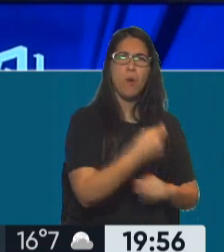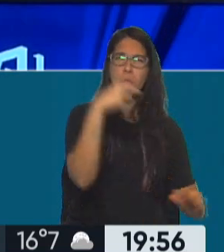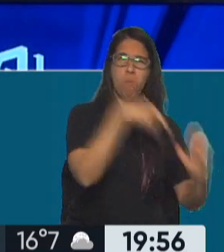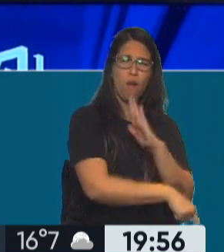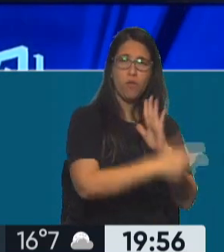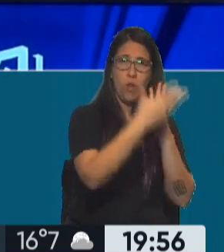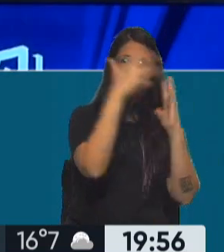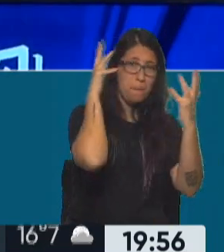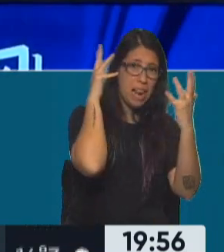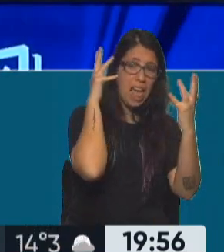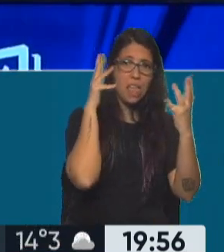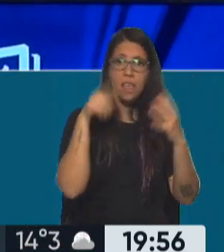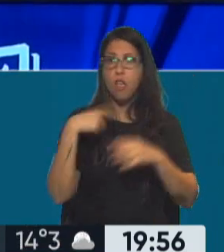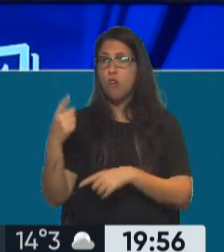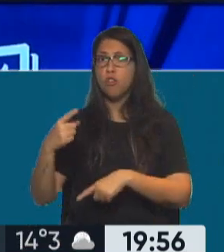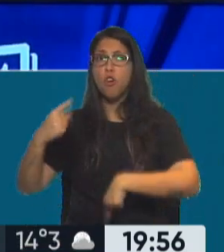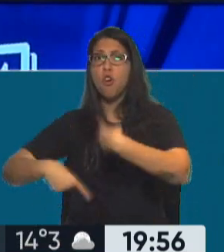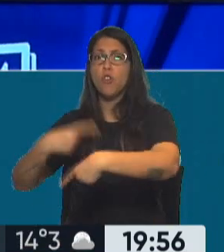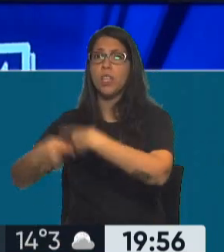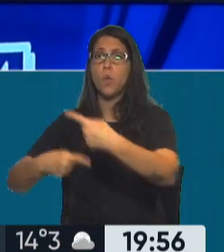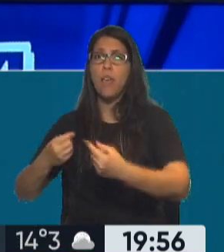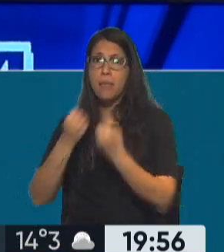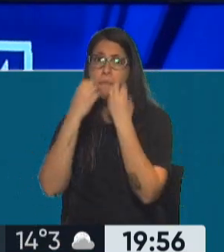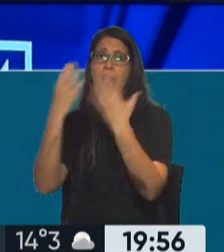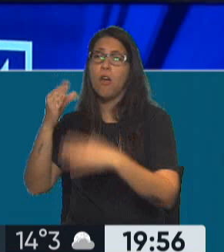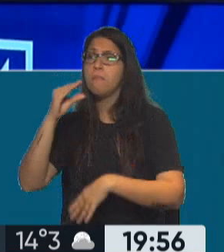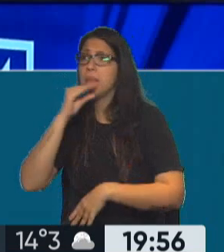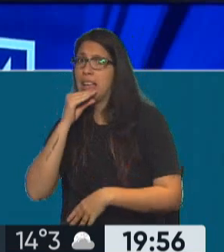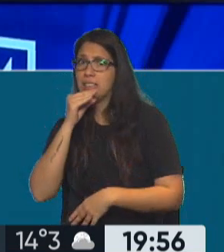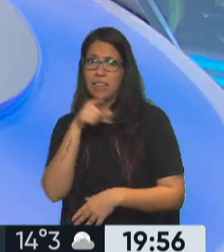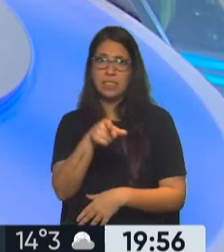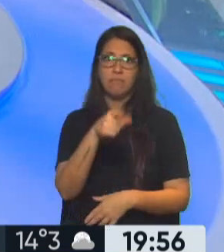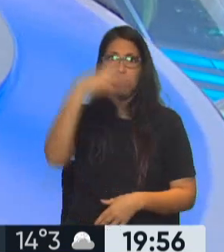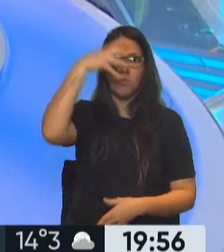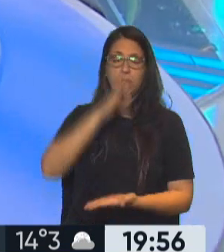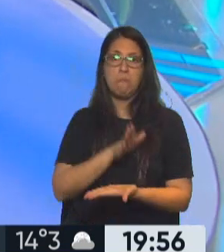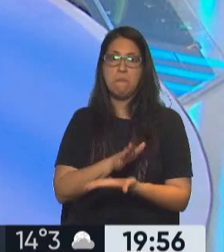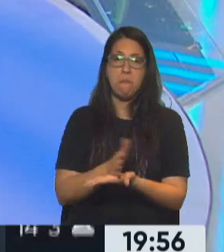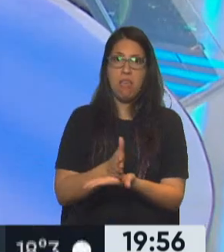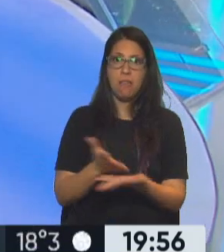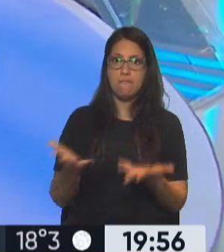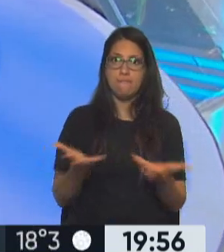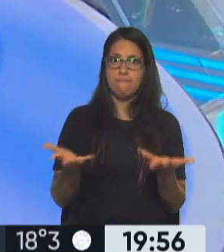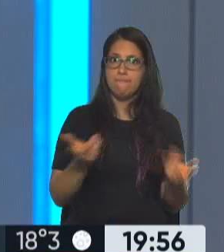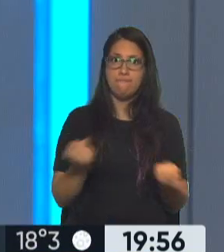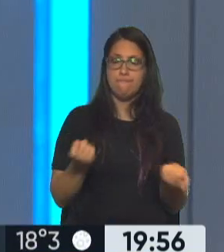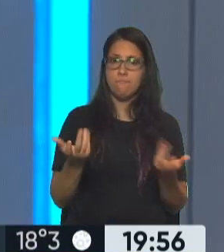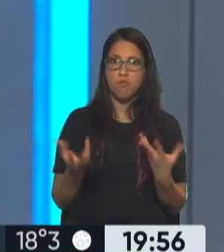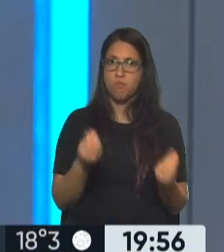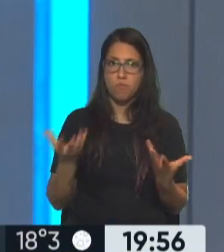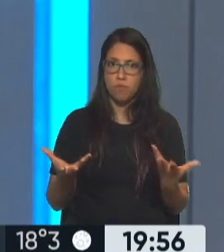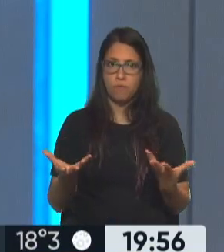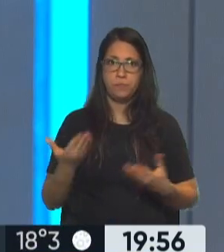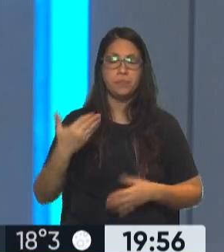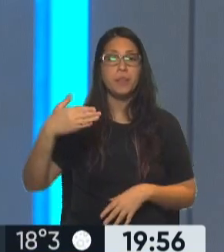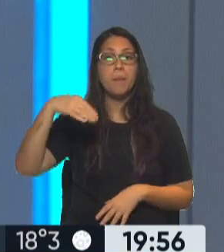la continuidad, pero con mejoras y con promesa de esperanza, es Sergio Massa de Unión por la Patria. Y también agregar que Melconian no es casual porque le habla